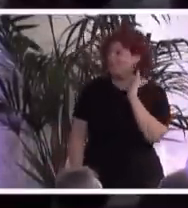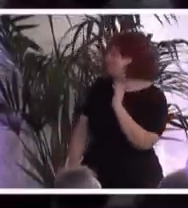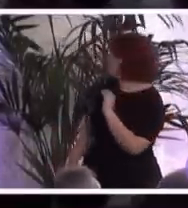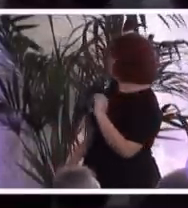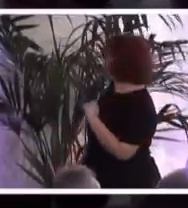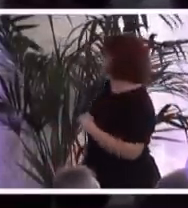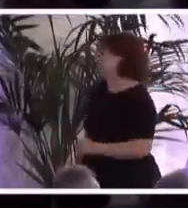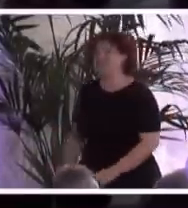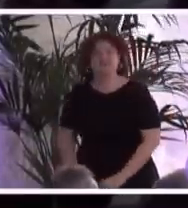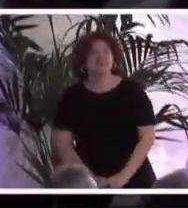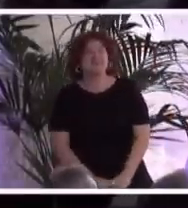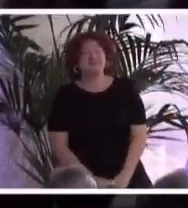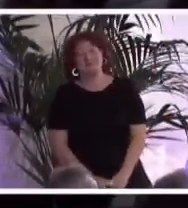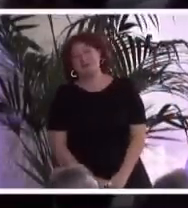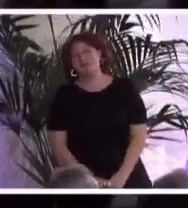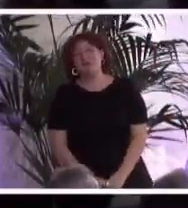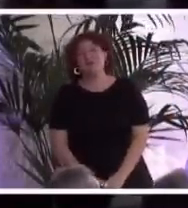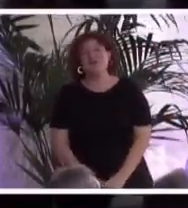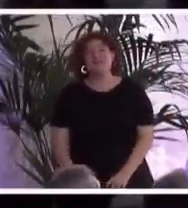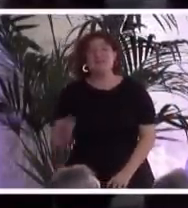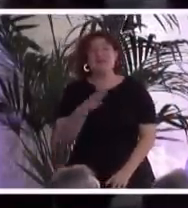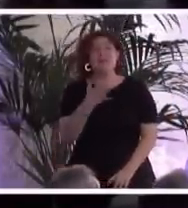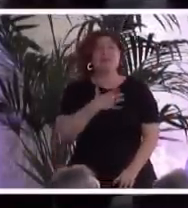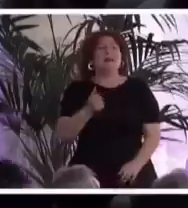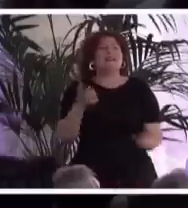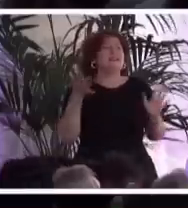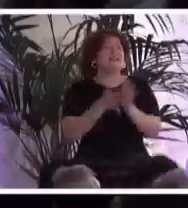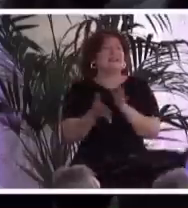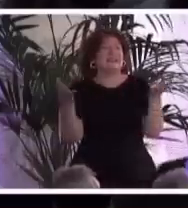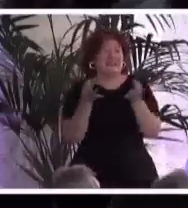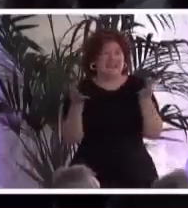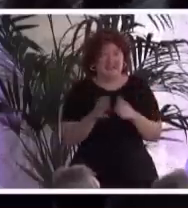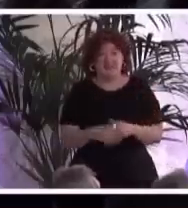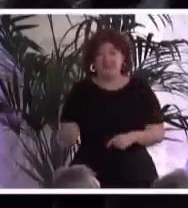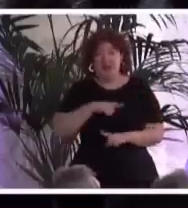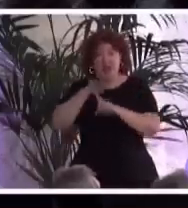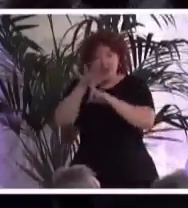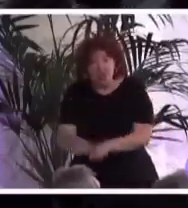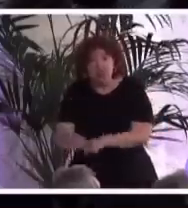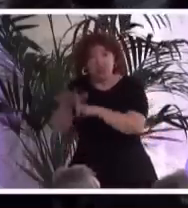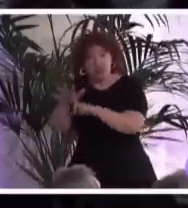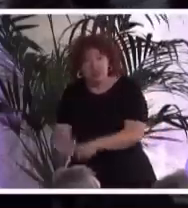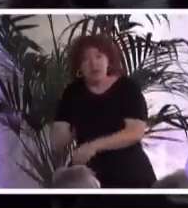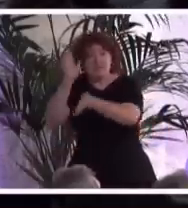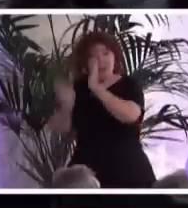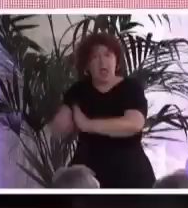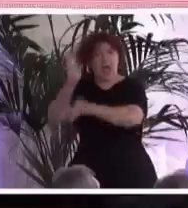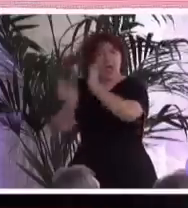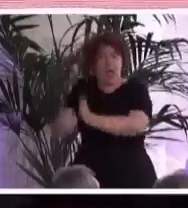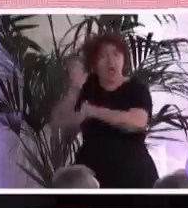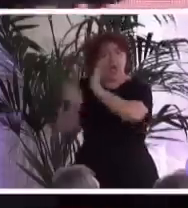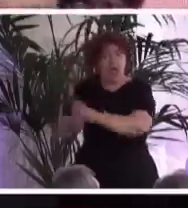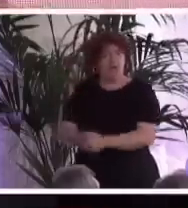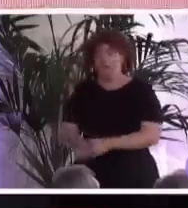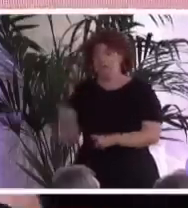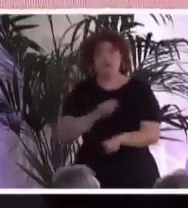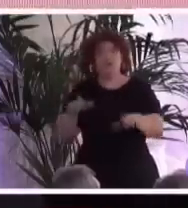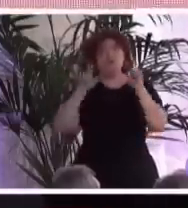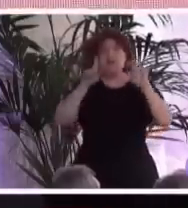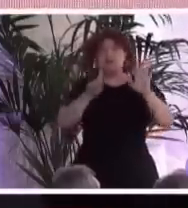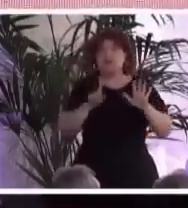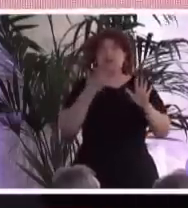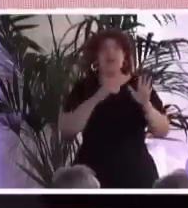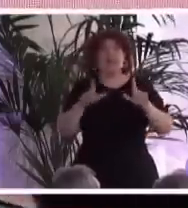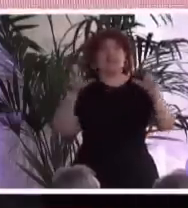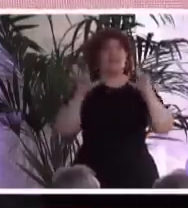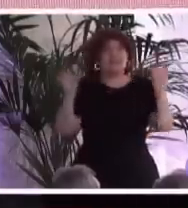si Ser valiente solamente sirve para que te machaquen si Ser valiente solamente te sirve para no salir en la sexta y